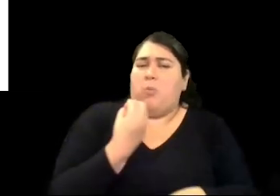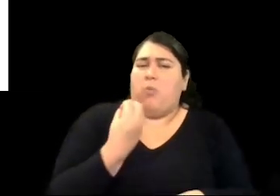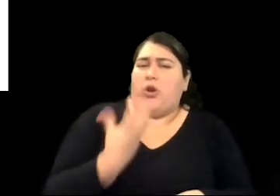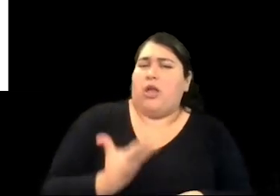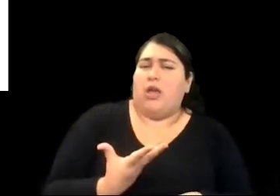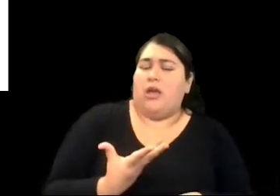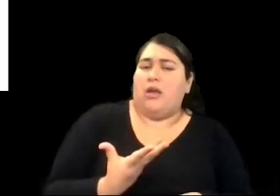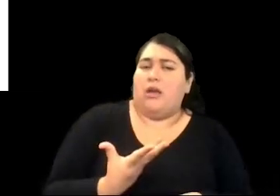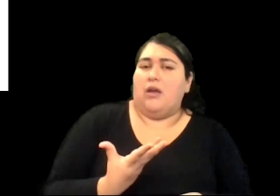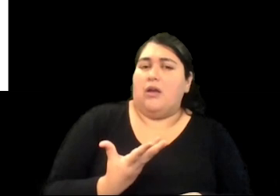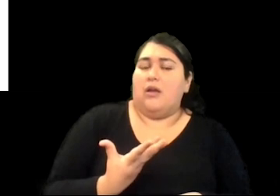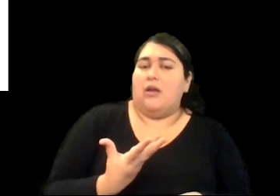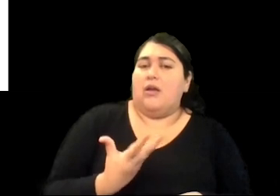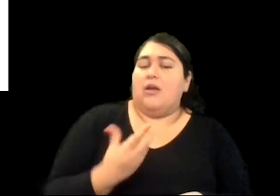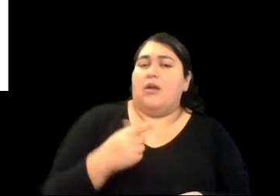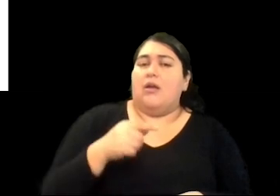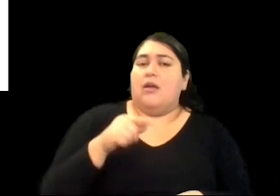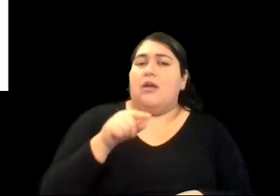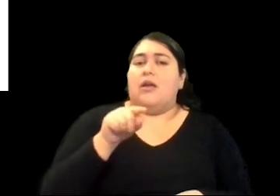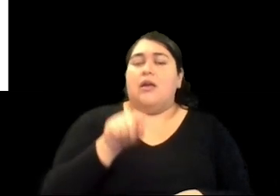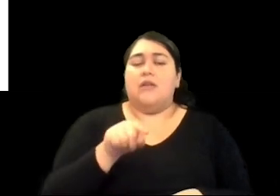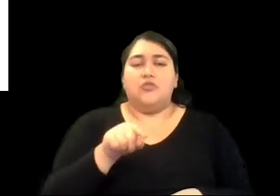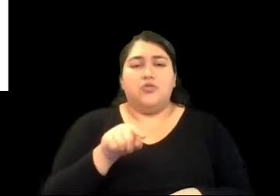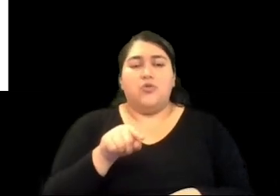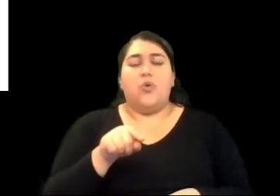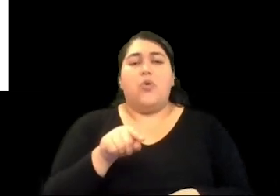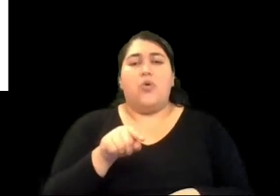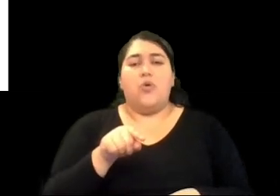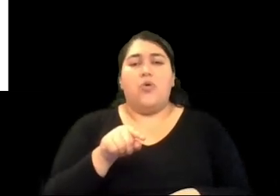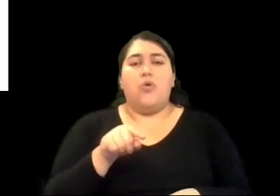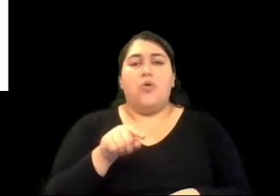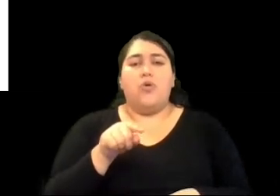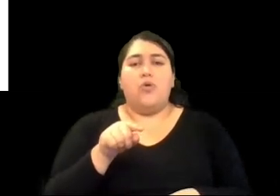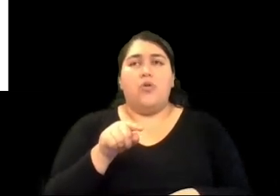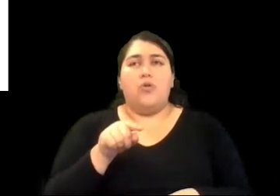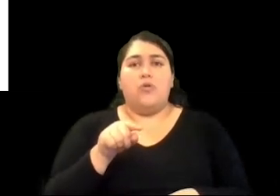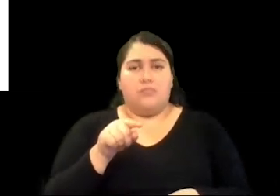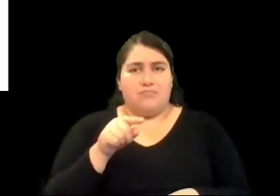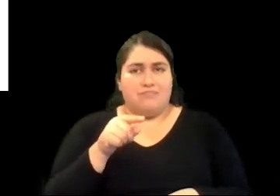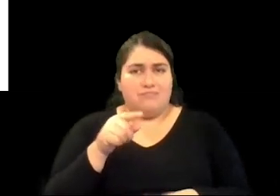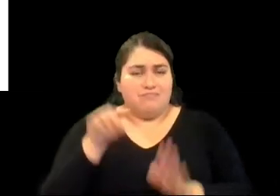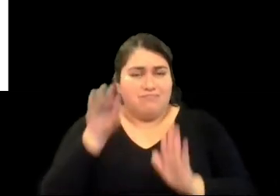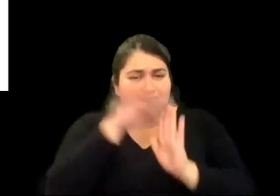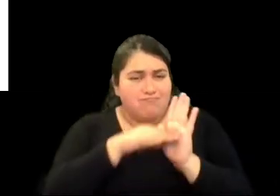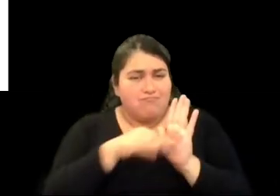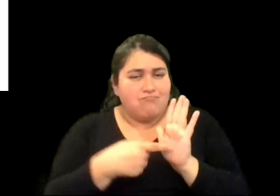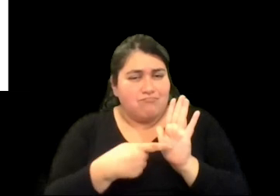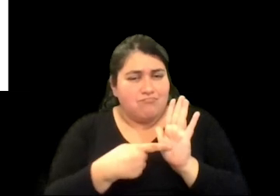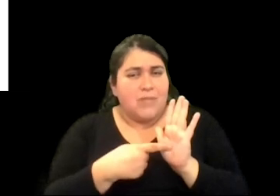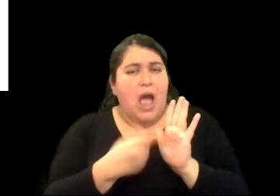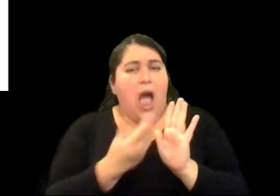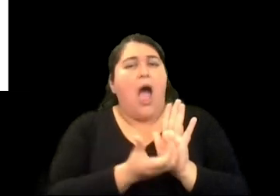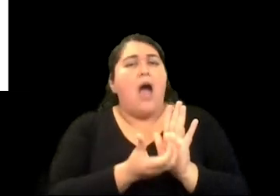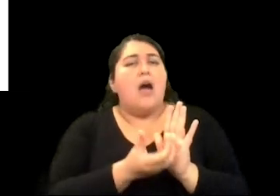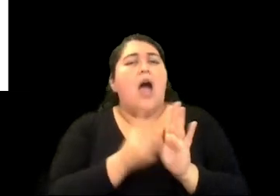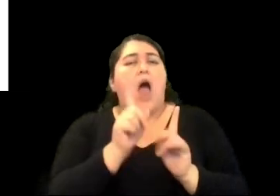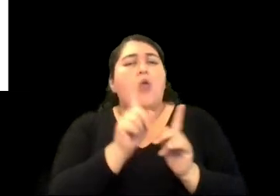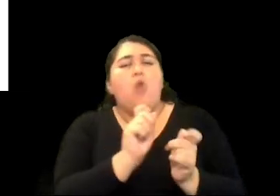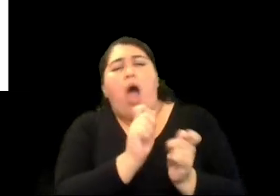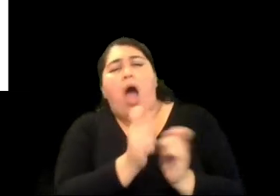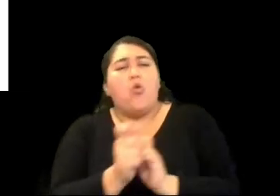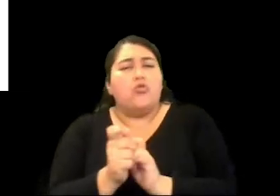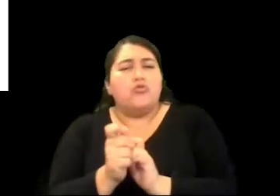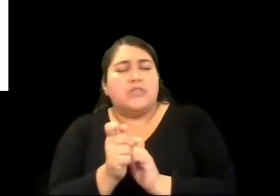Digamos, está específicamente previsto que no se incluyan esos ajustes? No, Mariela, perdón,